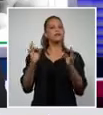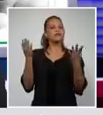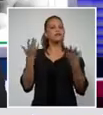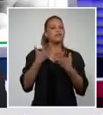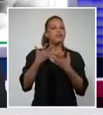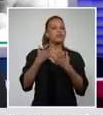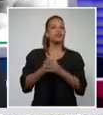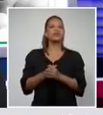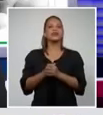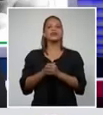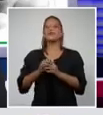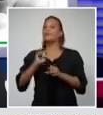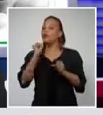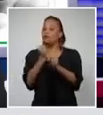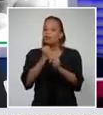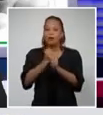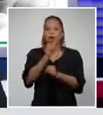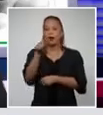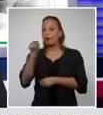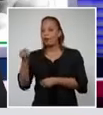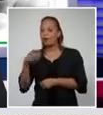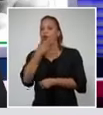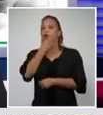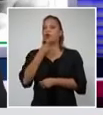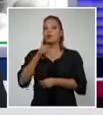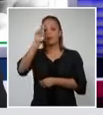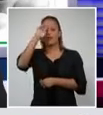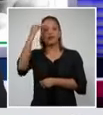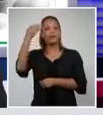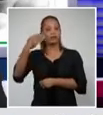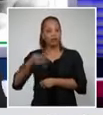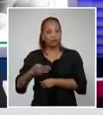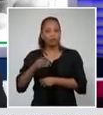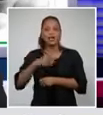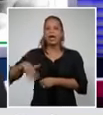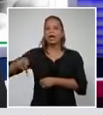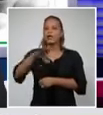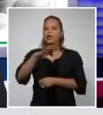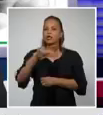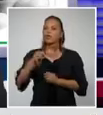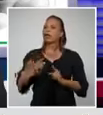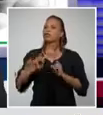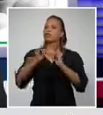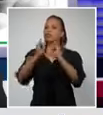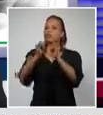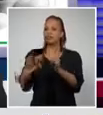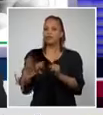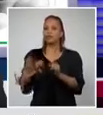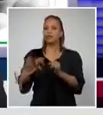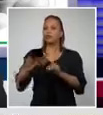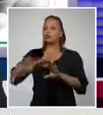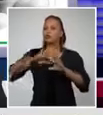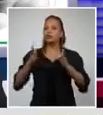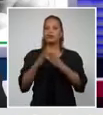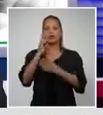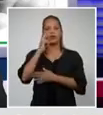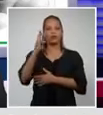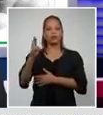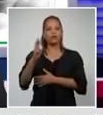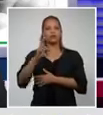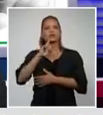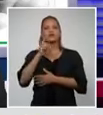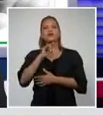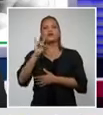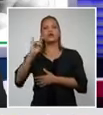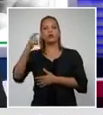nuestros trabajadores, nuestros jóvenes de la salud. A ellos va dirigido también este reconocimiento de la juventud y los pioneros